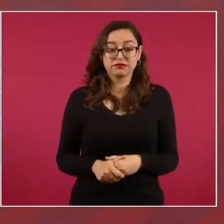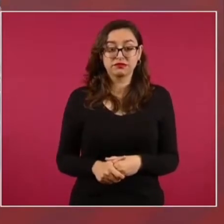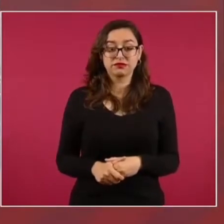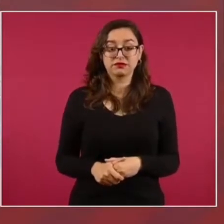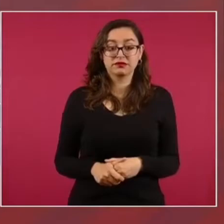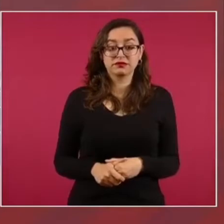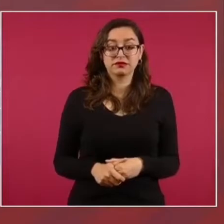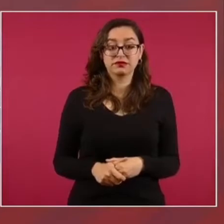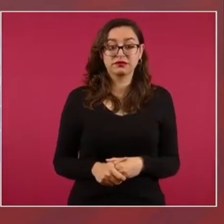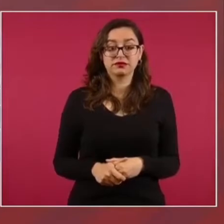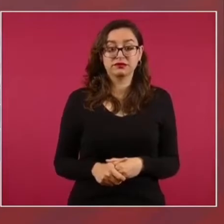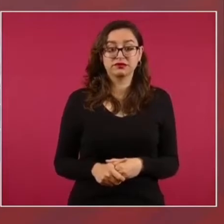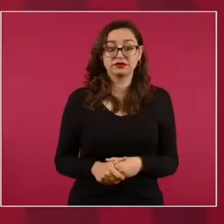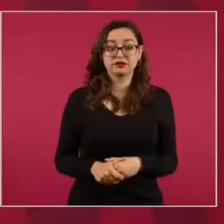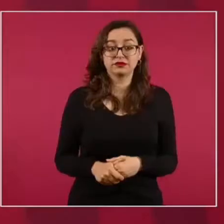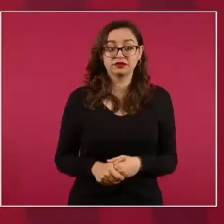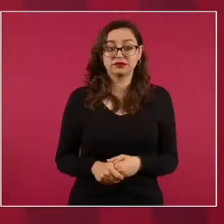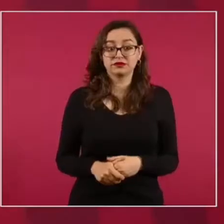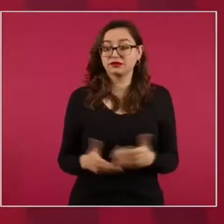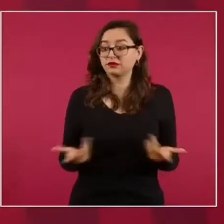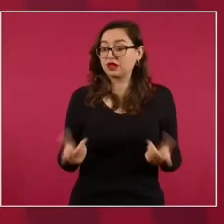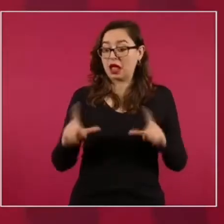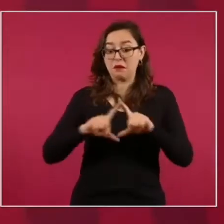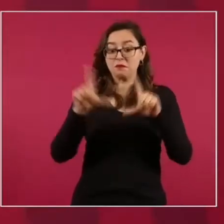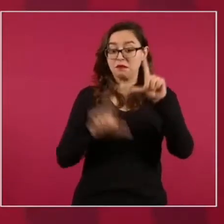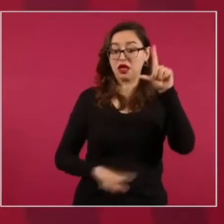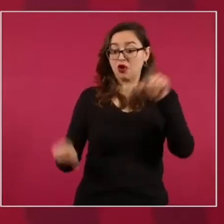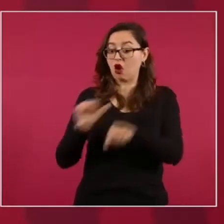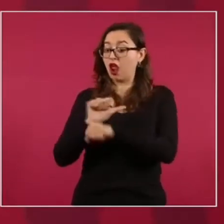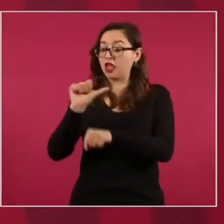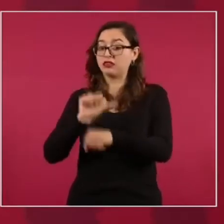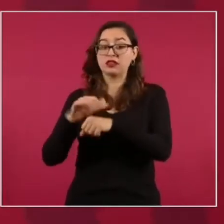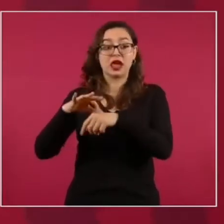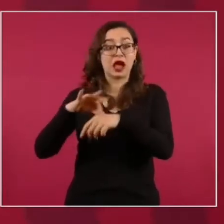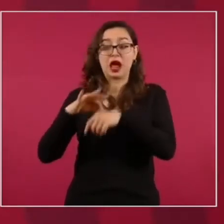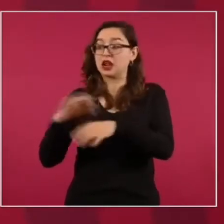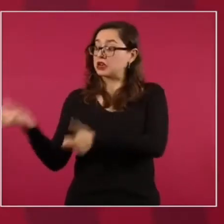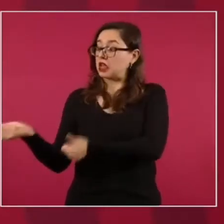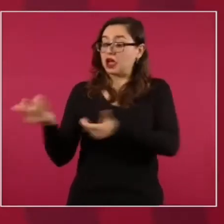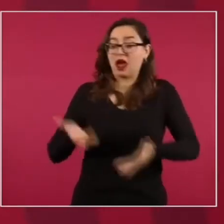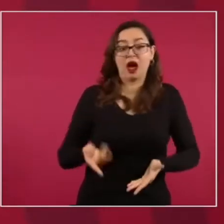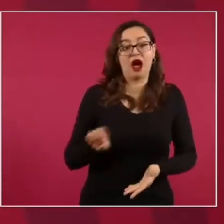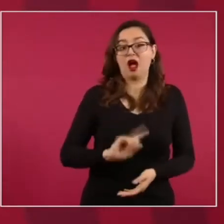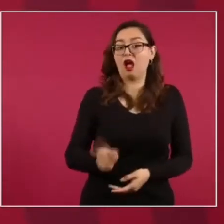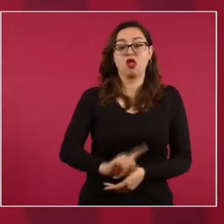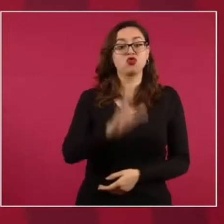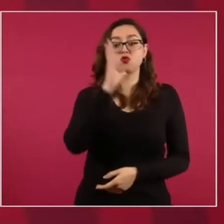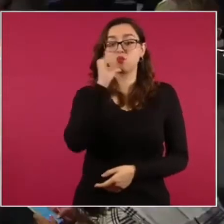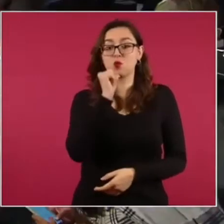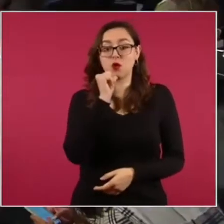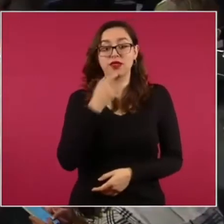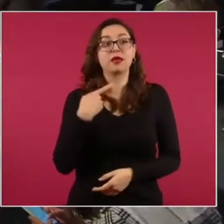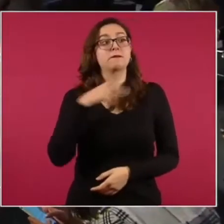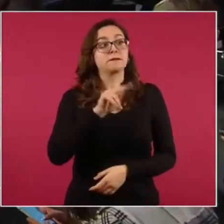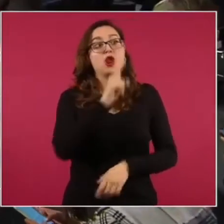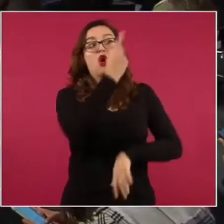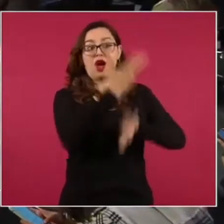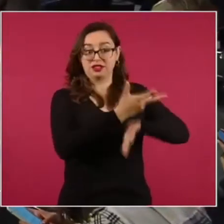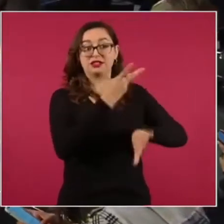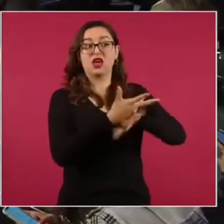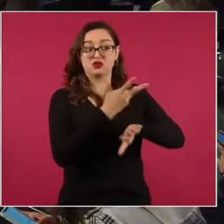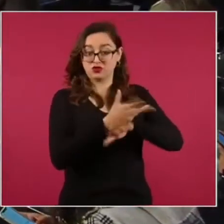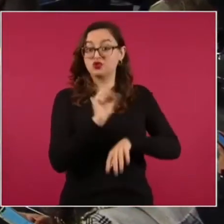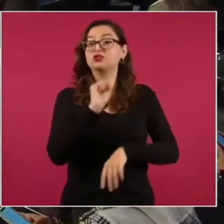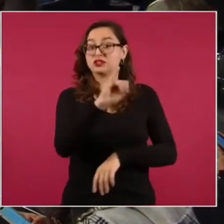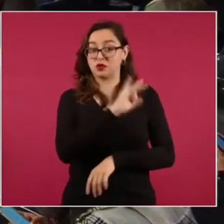que no puede entrar carne argentina a México, y sí entra a Estados Unidos. Bueno, hay zonas, no es todo, hay zonas.